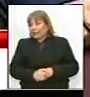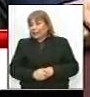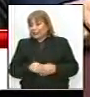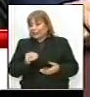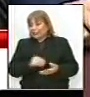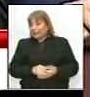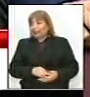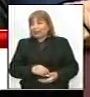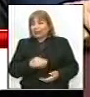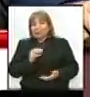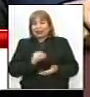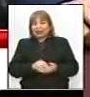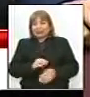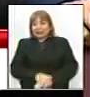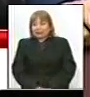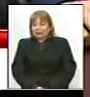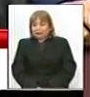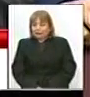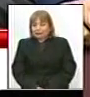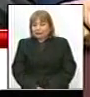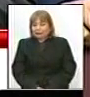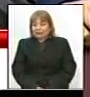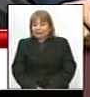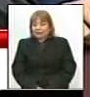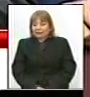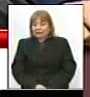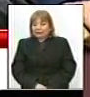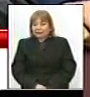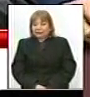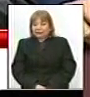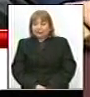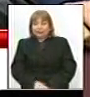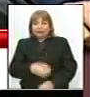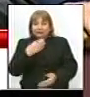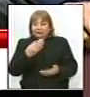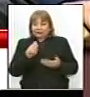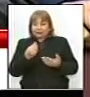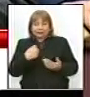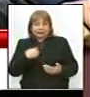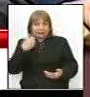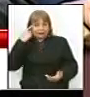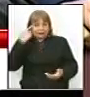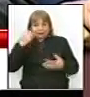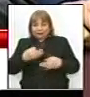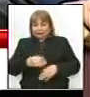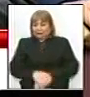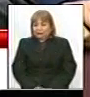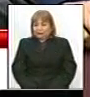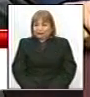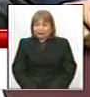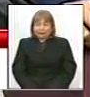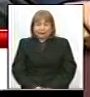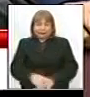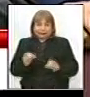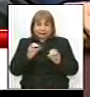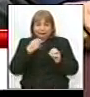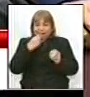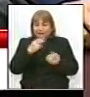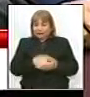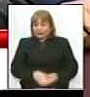podríamos abundar en más detalles señor presidente pero creo yo que acá lo que tenemos que hacer es